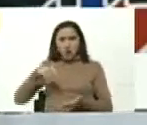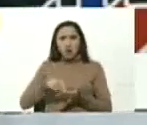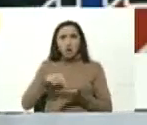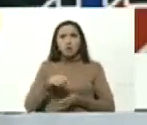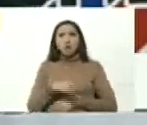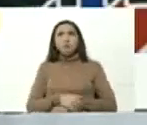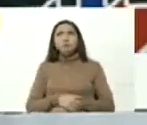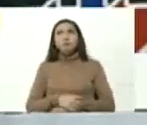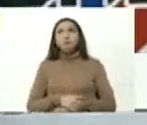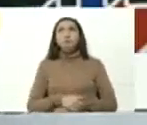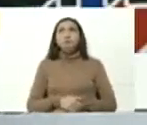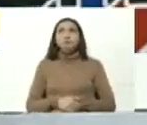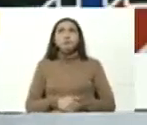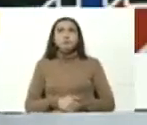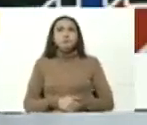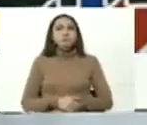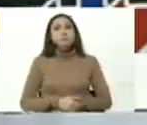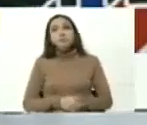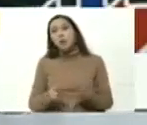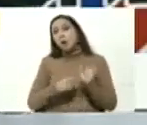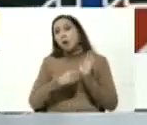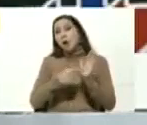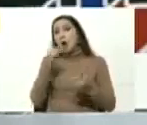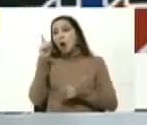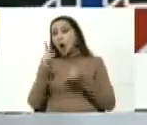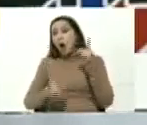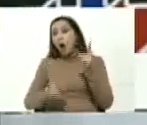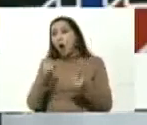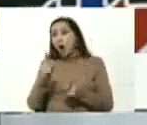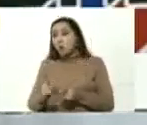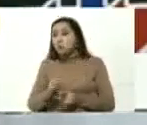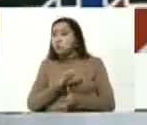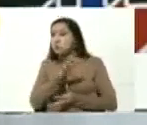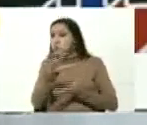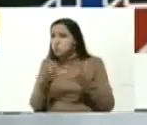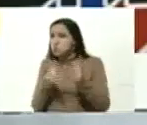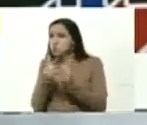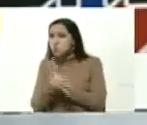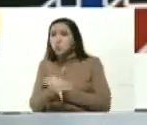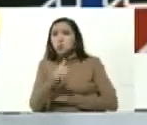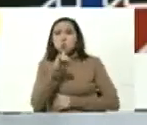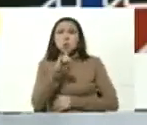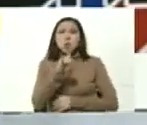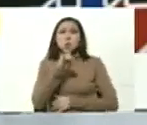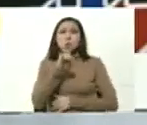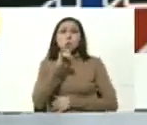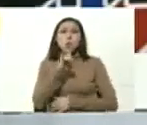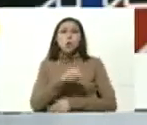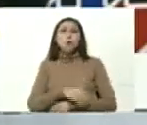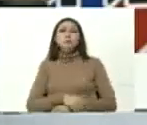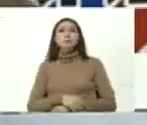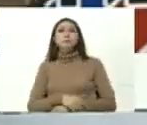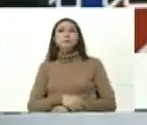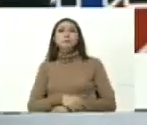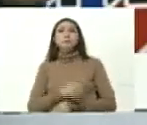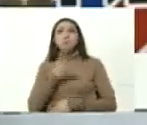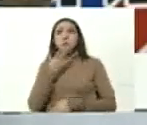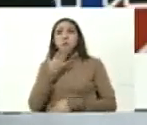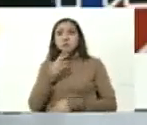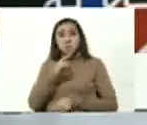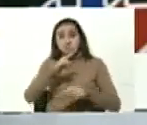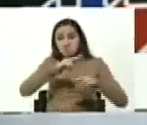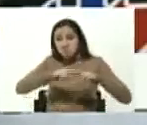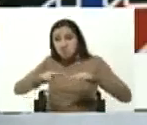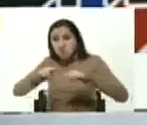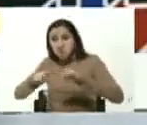venezolanas, ya identificamos algunos ilícitos con relación al contenido, aparición de niños,